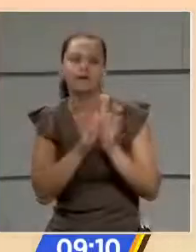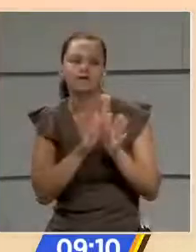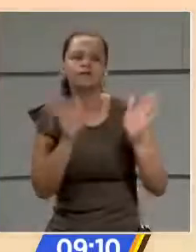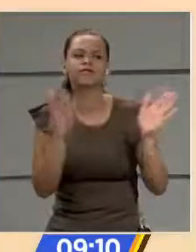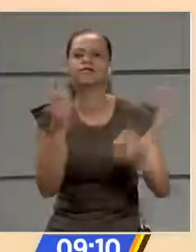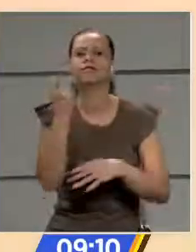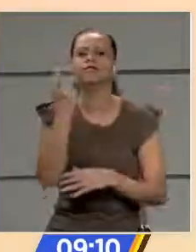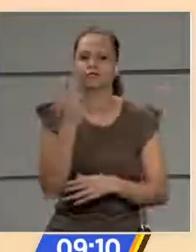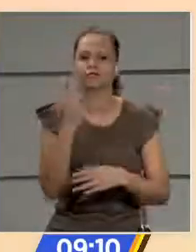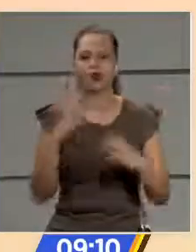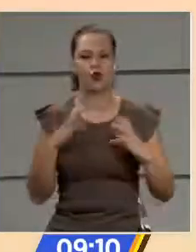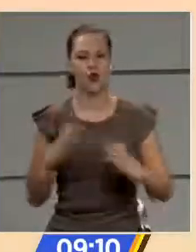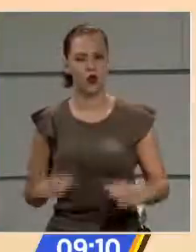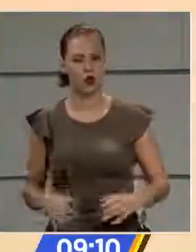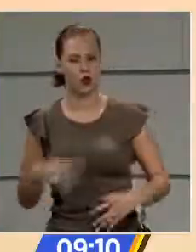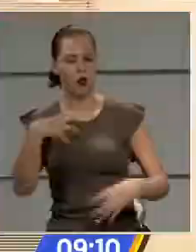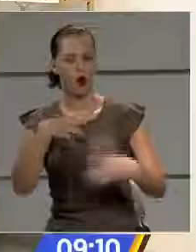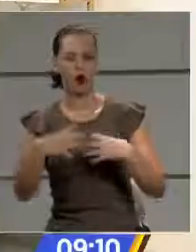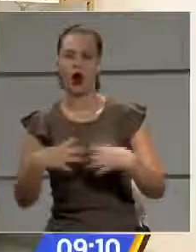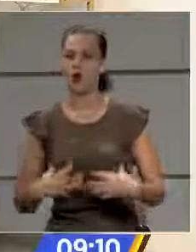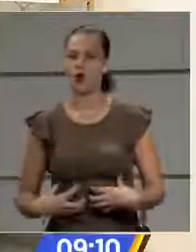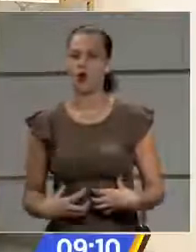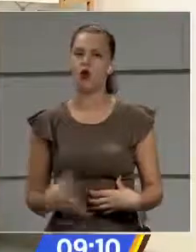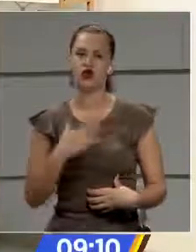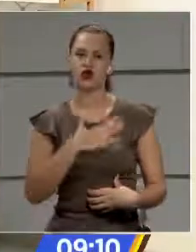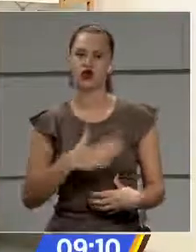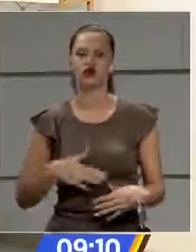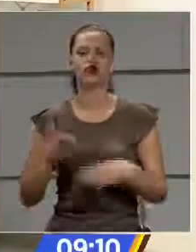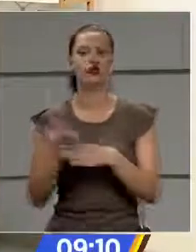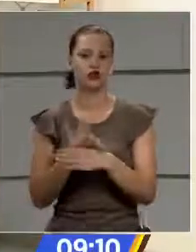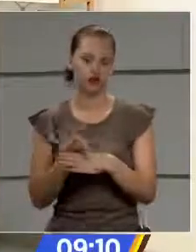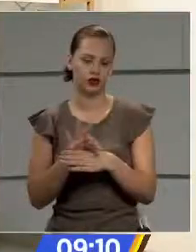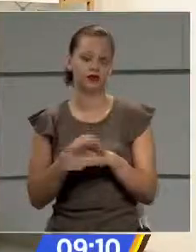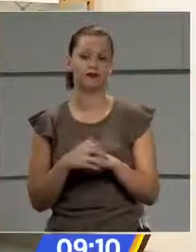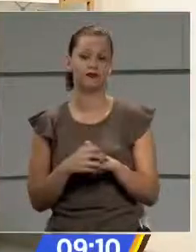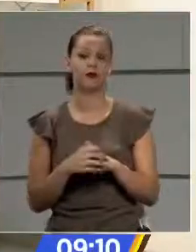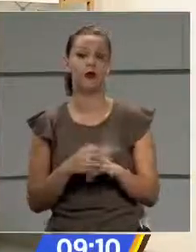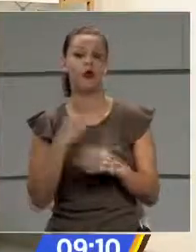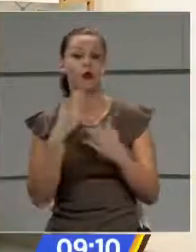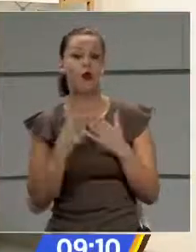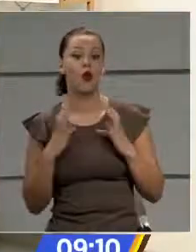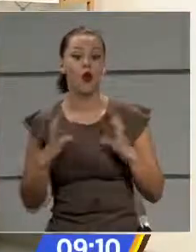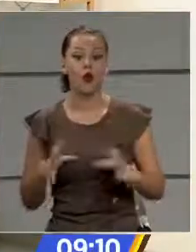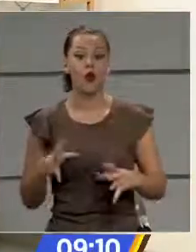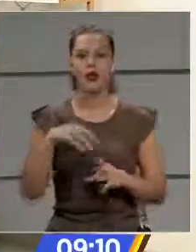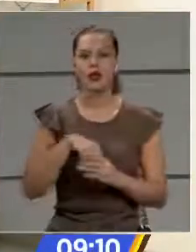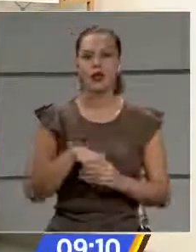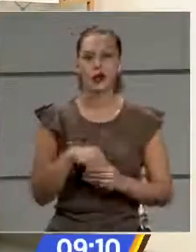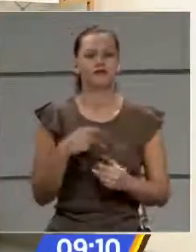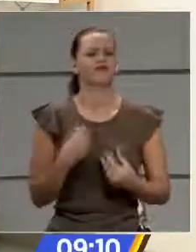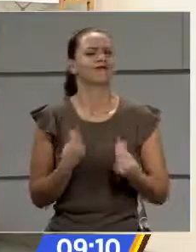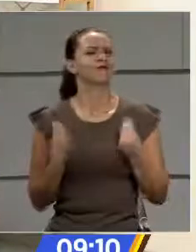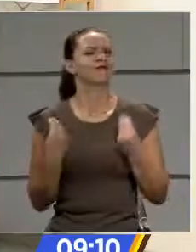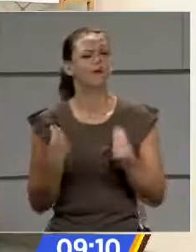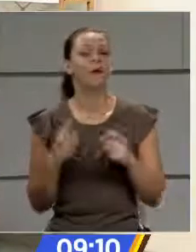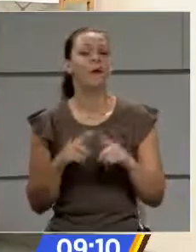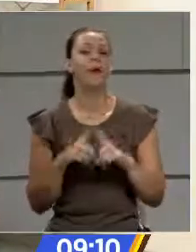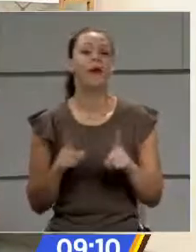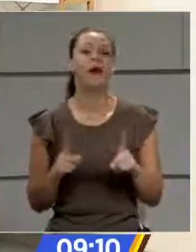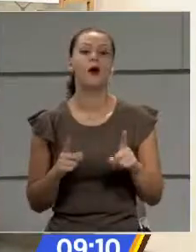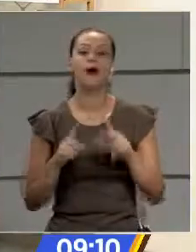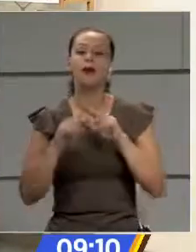de los órganos, ¿verdad? Y sus funciones. Claro que sí, bueno, órganos internos tenemos montones, pero vamos a